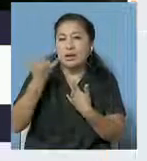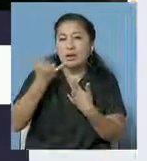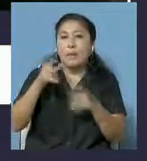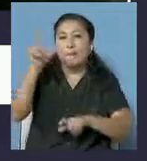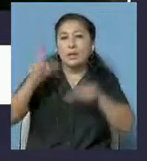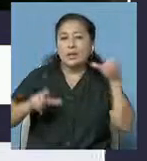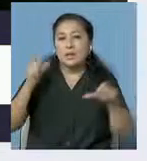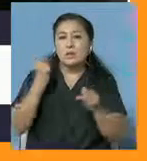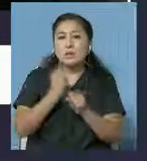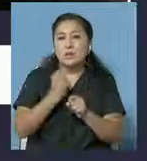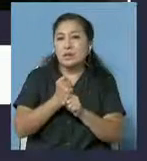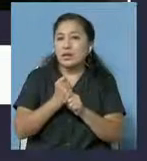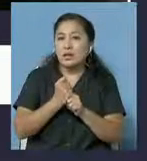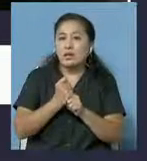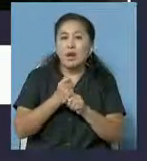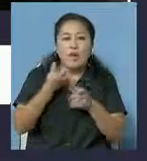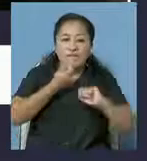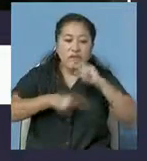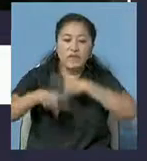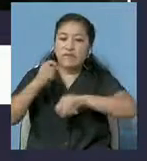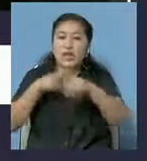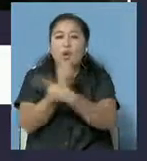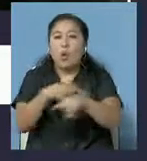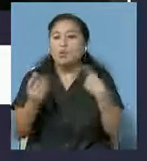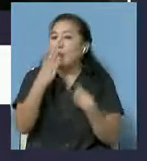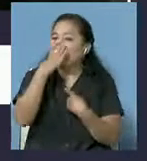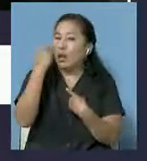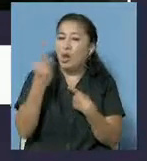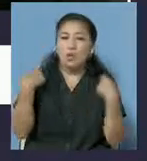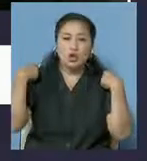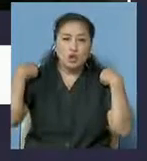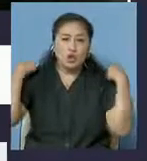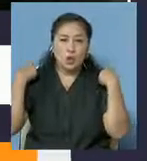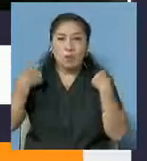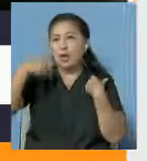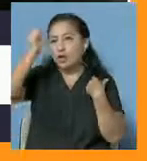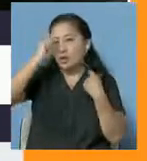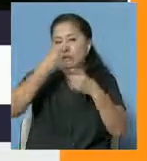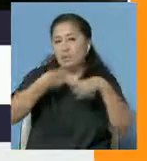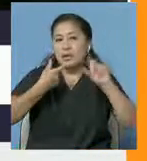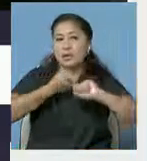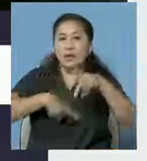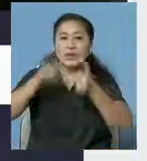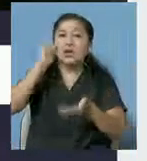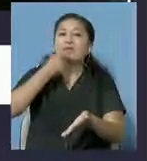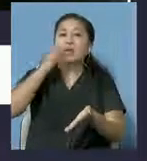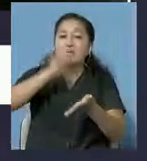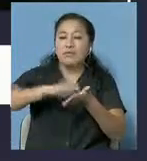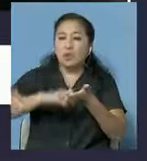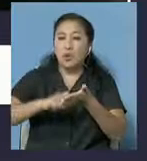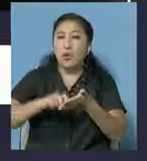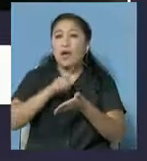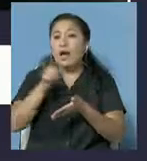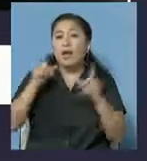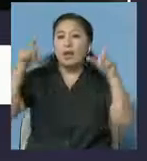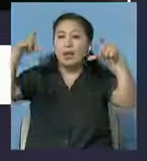nuestra gente con todo el merchandising de gimnasia, con toda la indumentaria oficial y la venta de bingos en el acceso